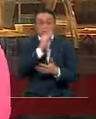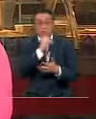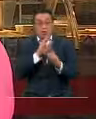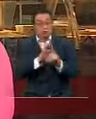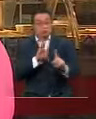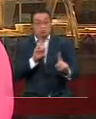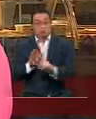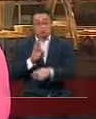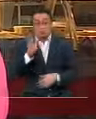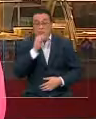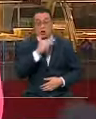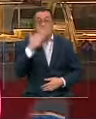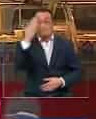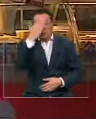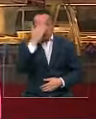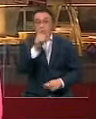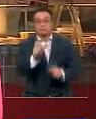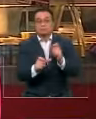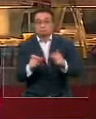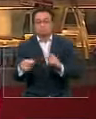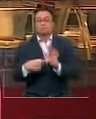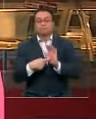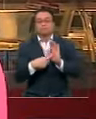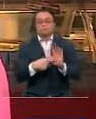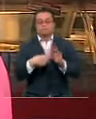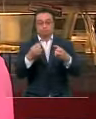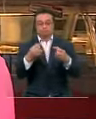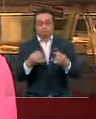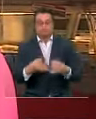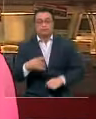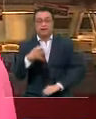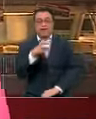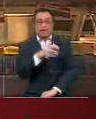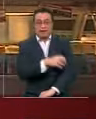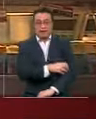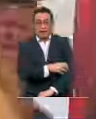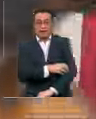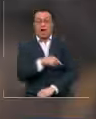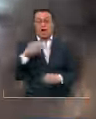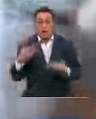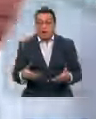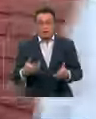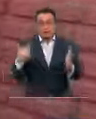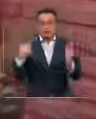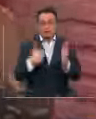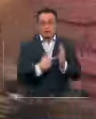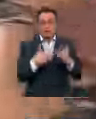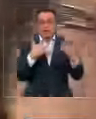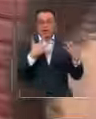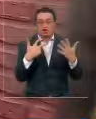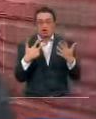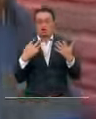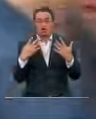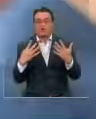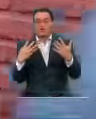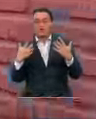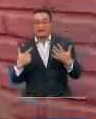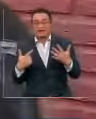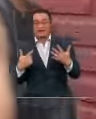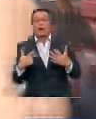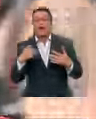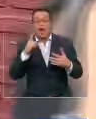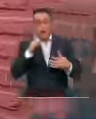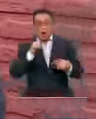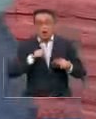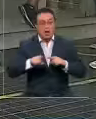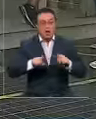distancia. Preocupación ciudadana que se refleja en las cifras de la región. Actualmente registra 7.897 casos